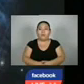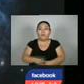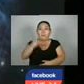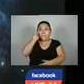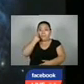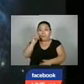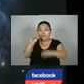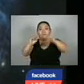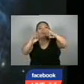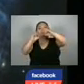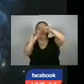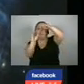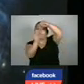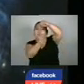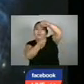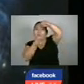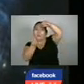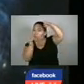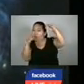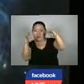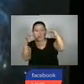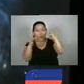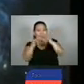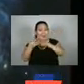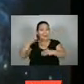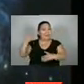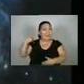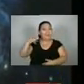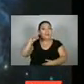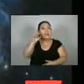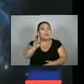en la foto emitieron su luz hace